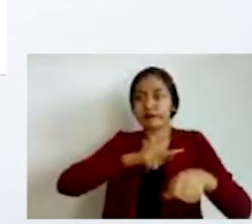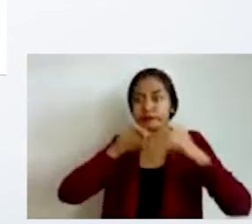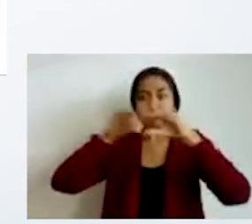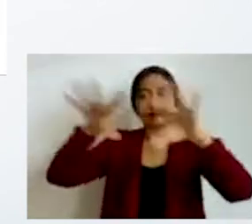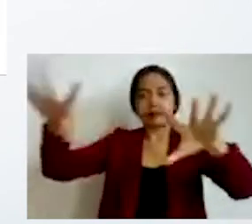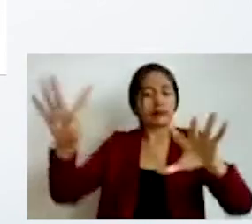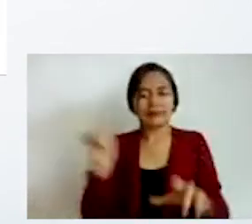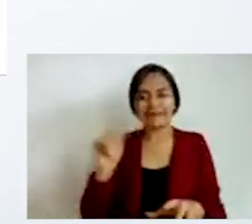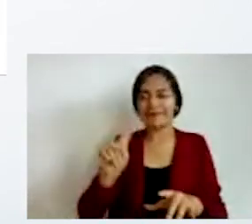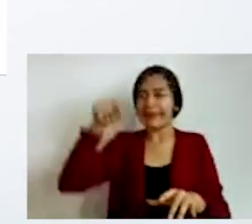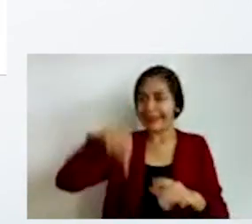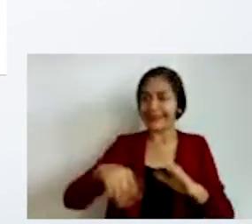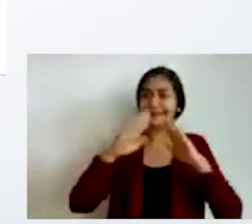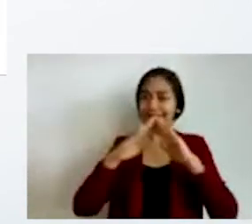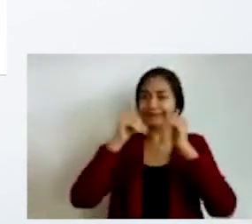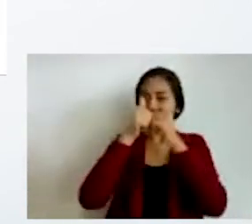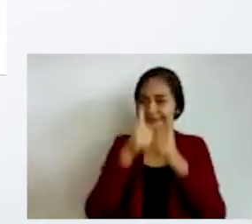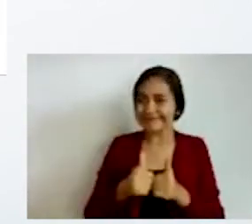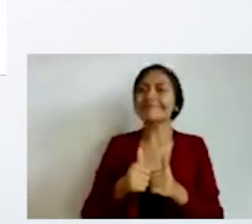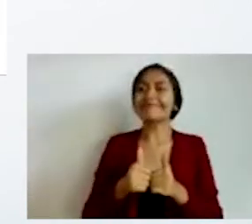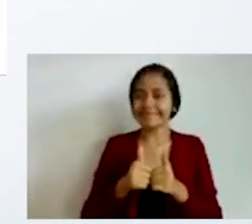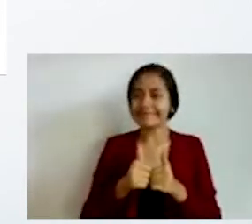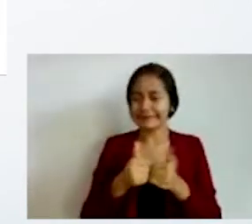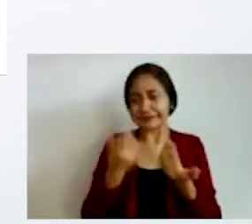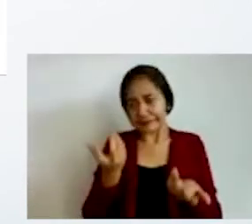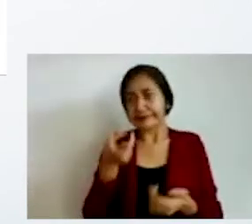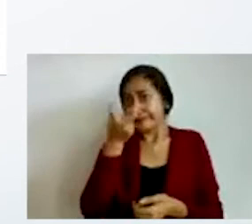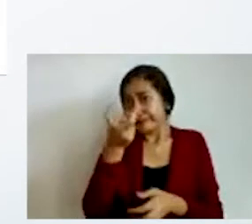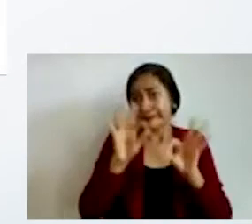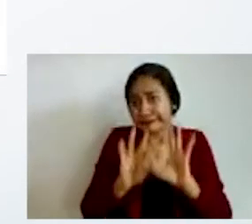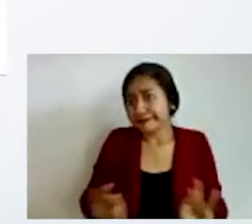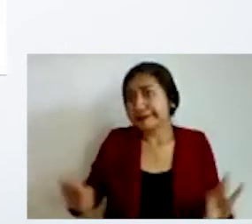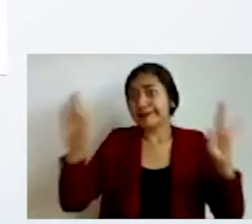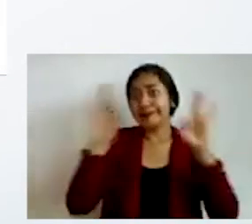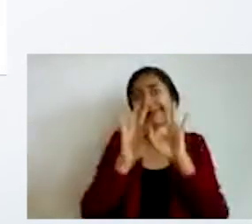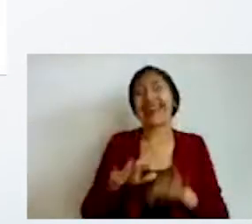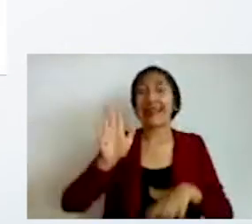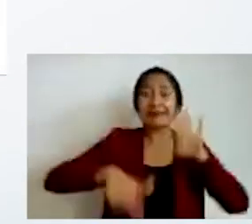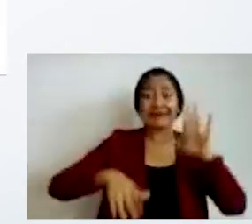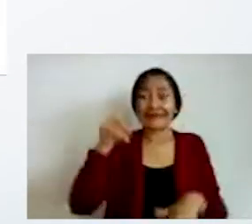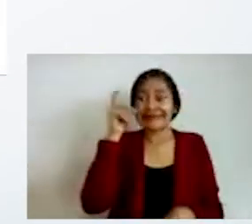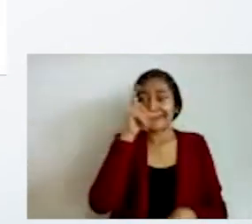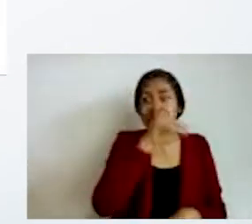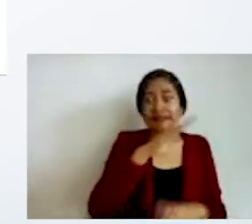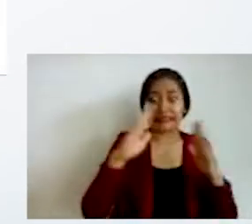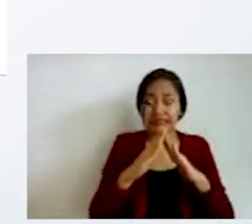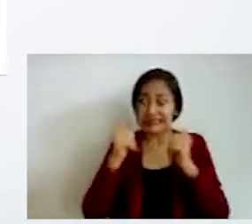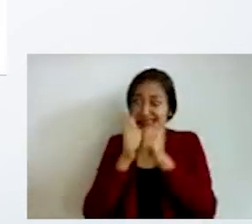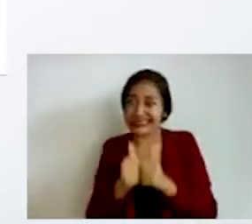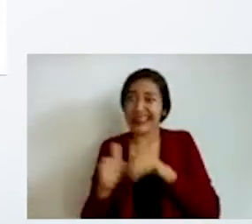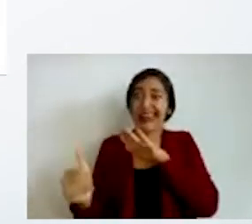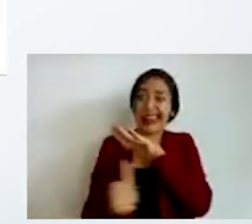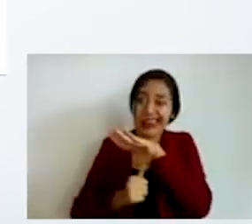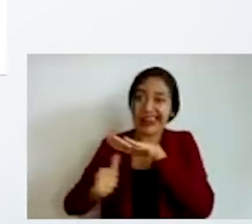una condición de reclusión domiciliaria a la que le llamamos cuarentena, o